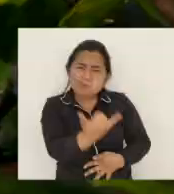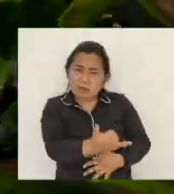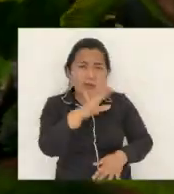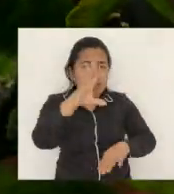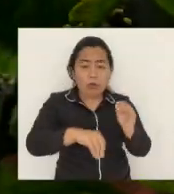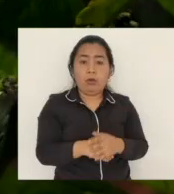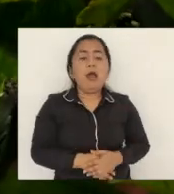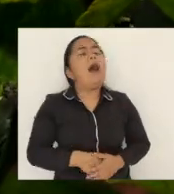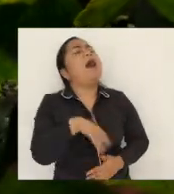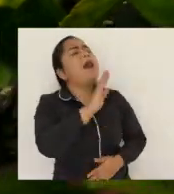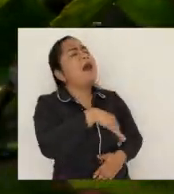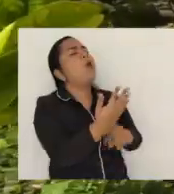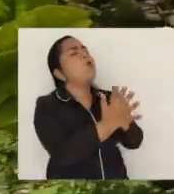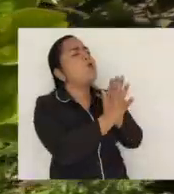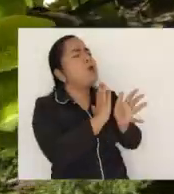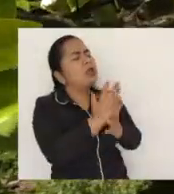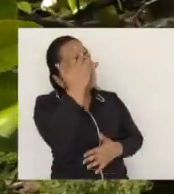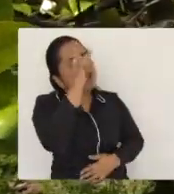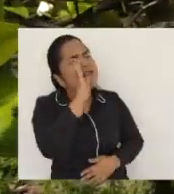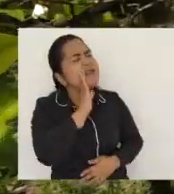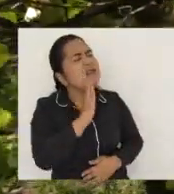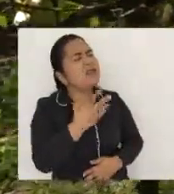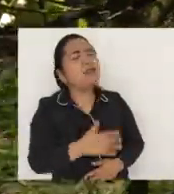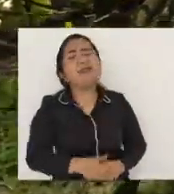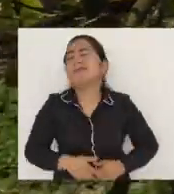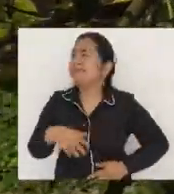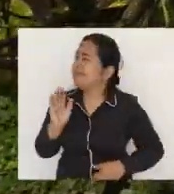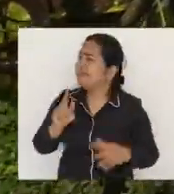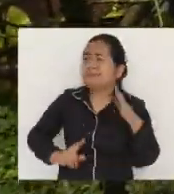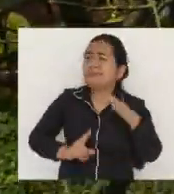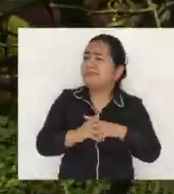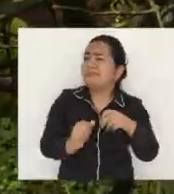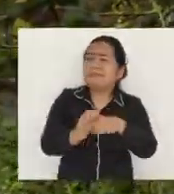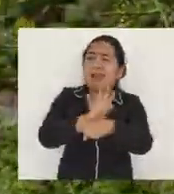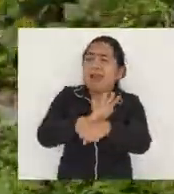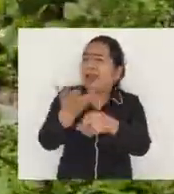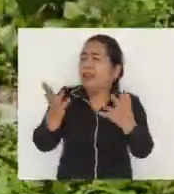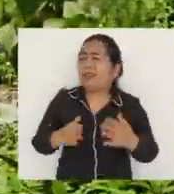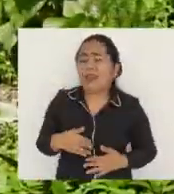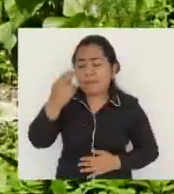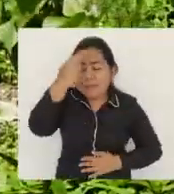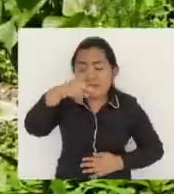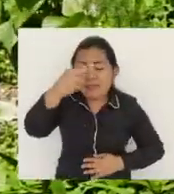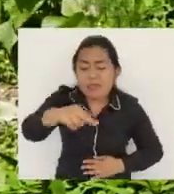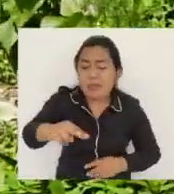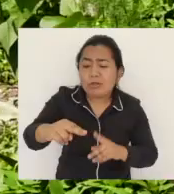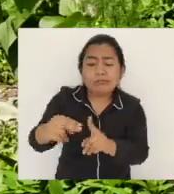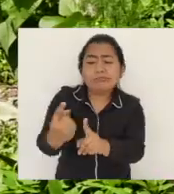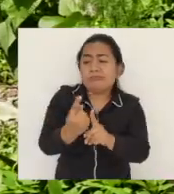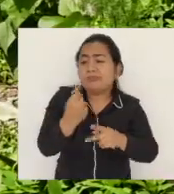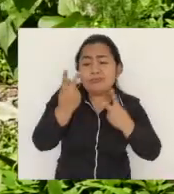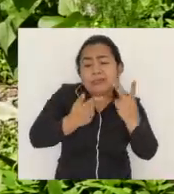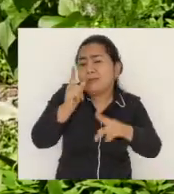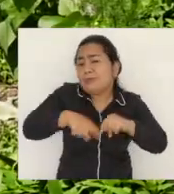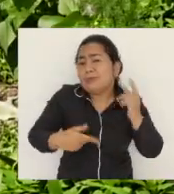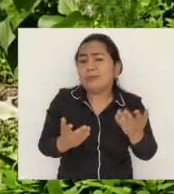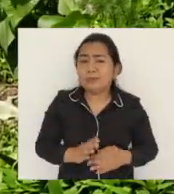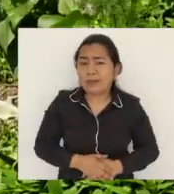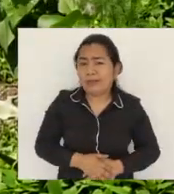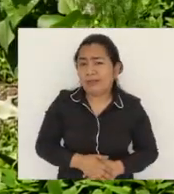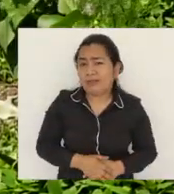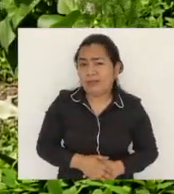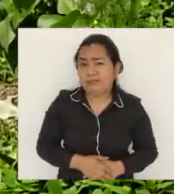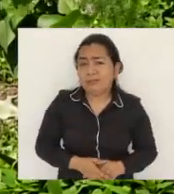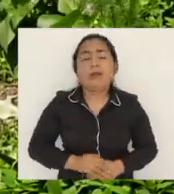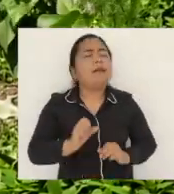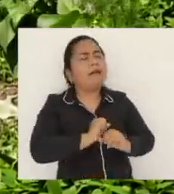De todo tengo. Doña Rosita, y cuéntenos, ¿por qué está triste? Por esta pandemia y por mis nieticos que ya no me han venido a visitar.